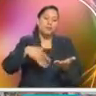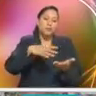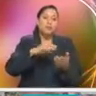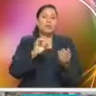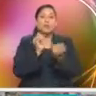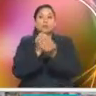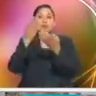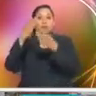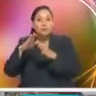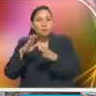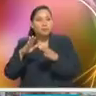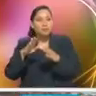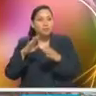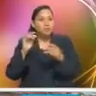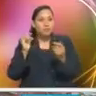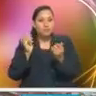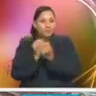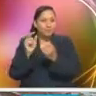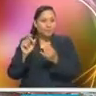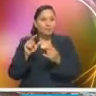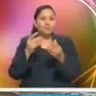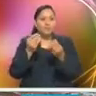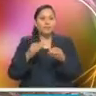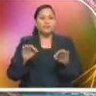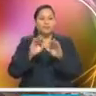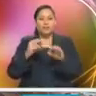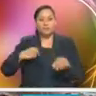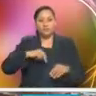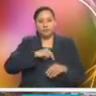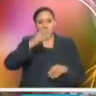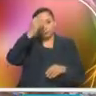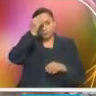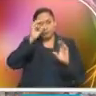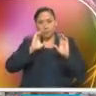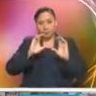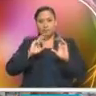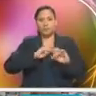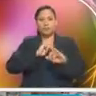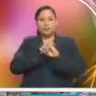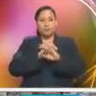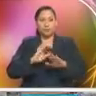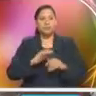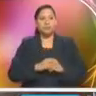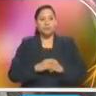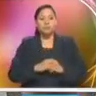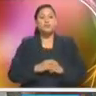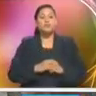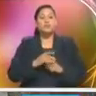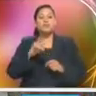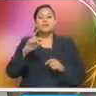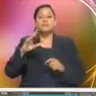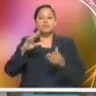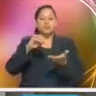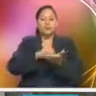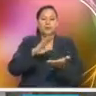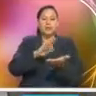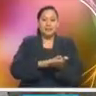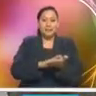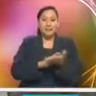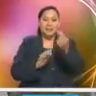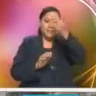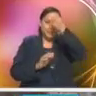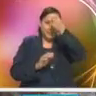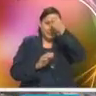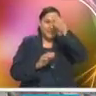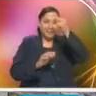bancos, pues también es importante que aprendamos a cuidar nuestra información que será capturada en una base